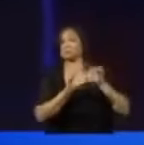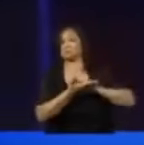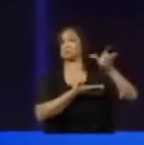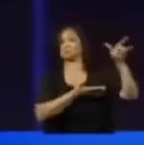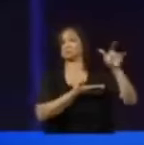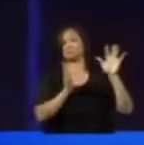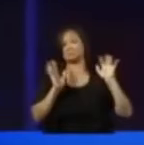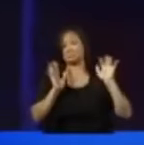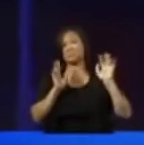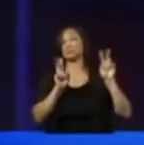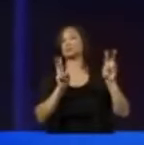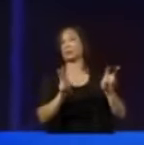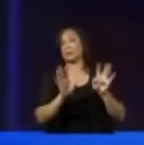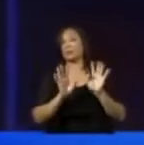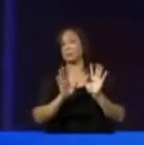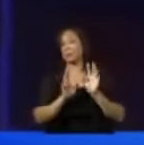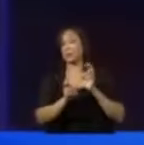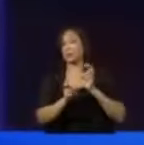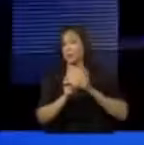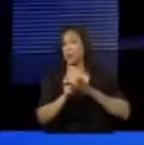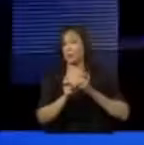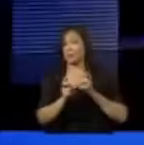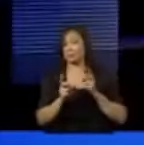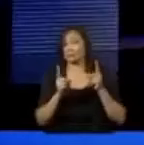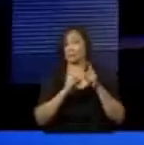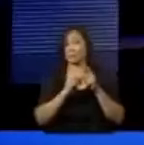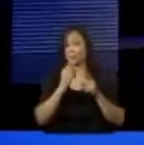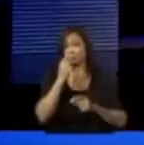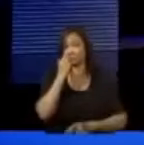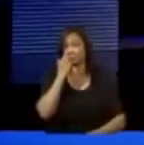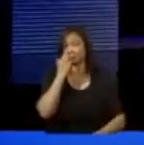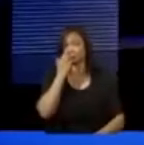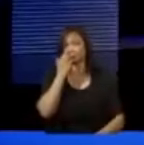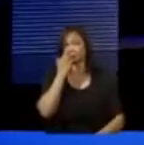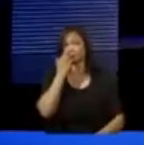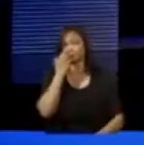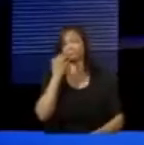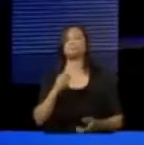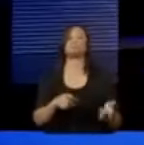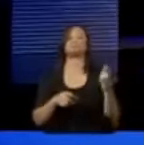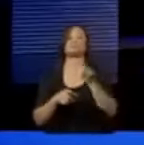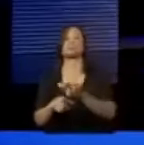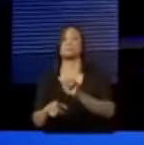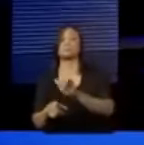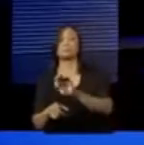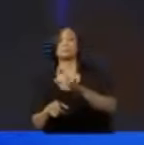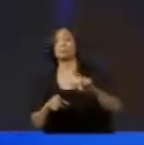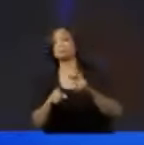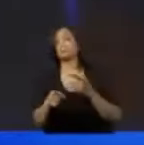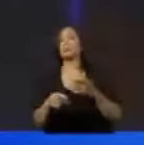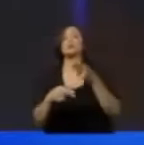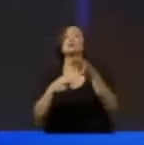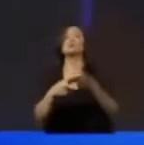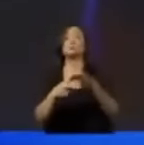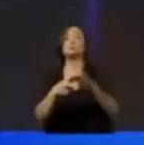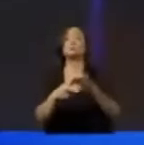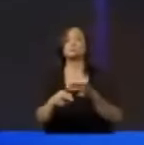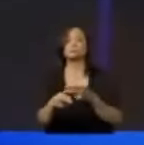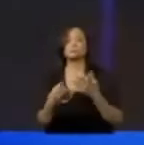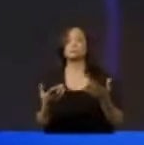emigran, es un tema muy complicado. Gracias. La palabra para el candidato Martínez. Eso le hemos